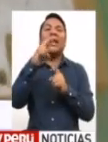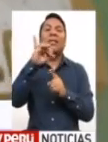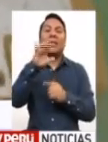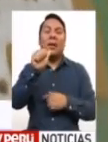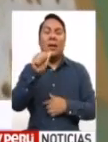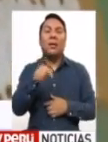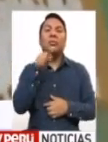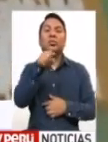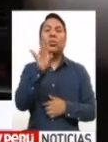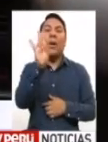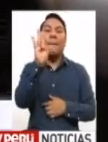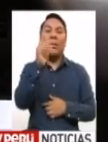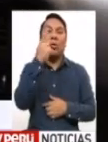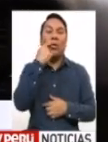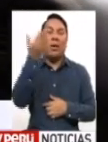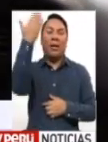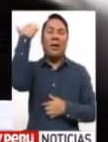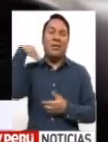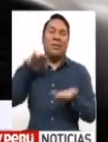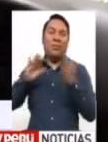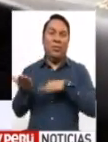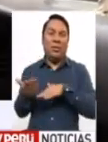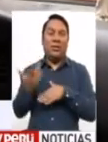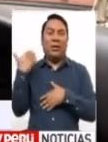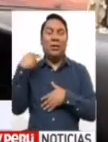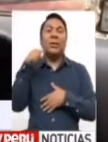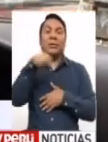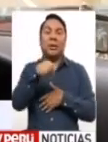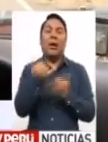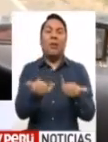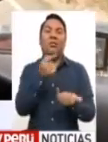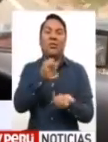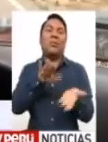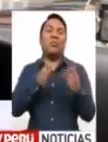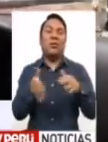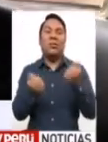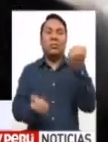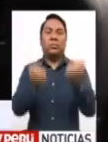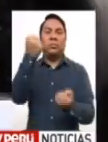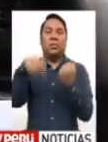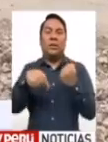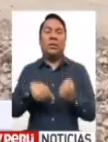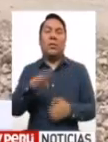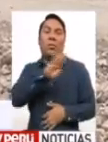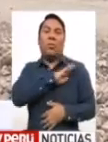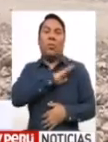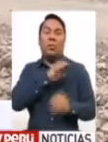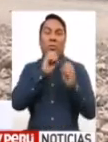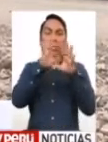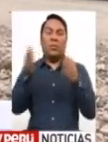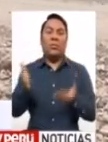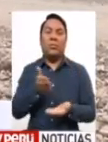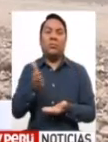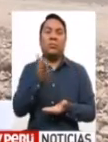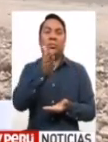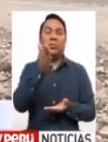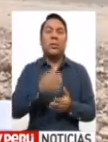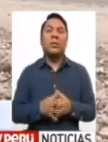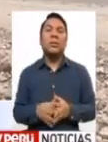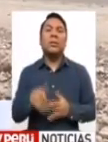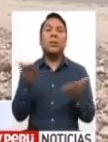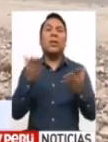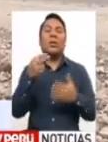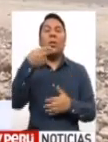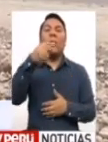periodista Hugo Bustillos, falleció en un accidente de tránsito registrado la mañana de este jueves en el distrito de Iscuchaca,